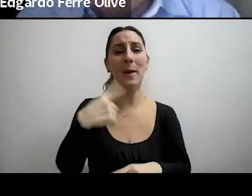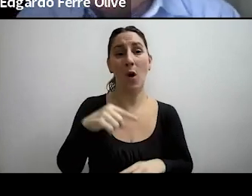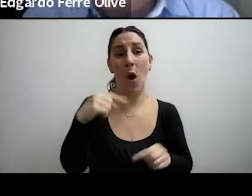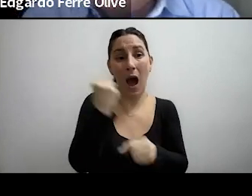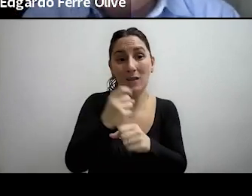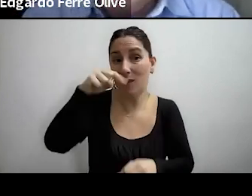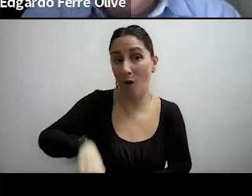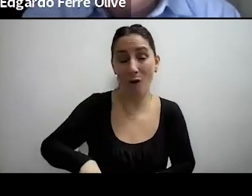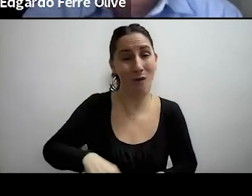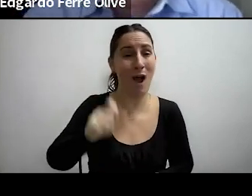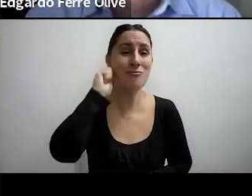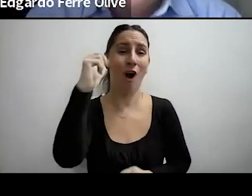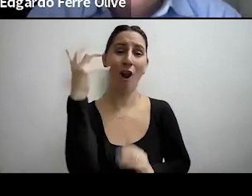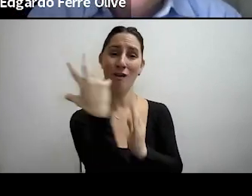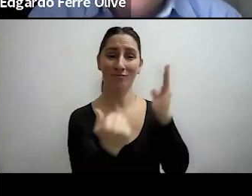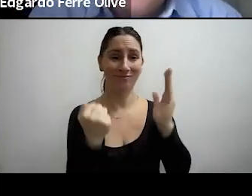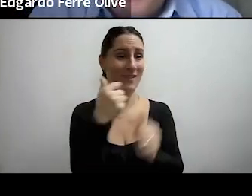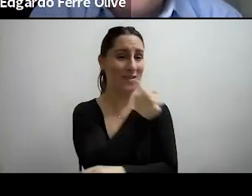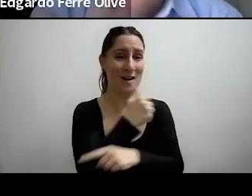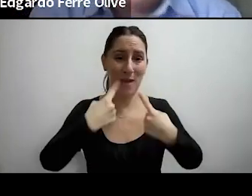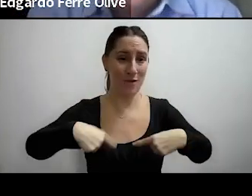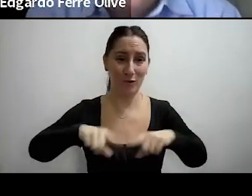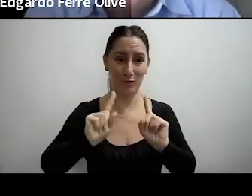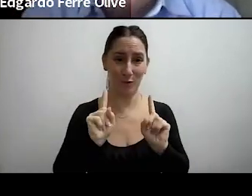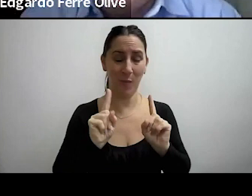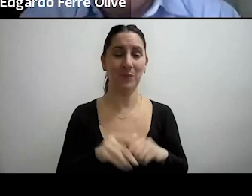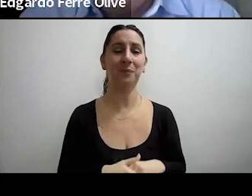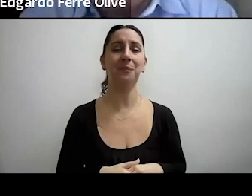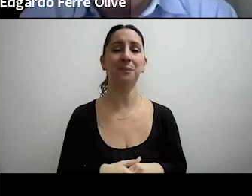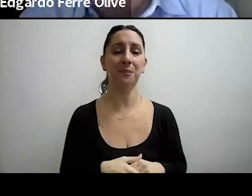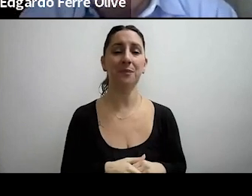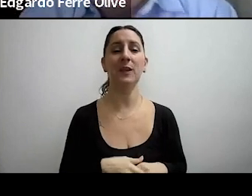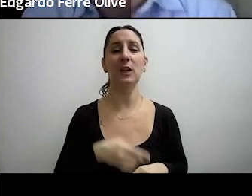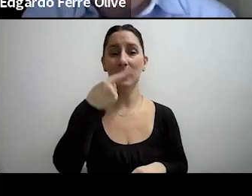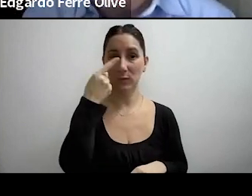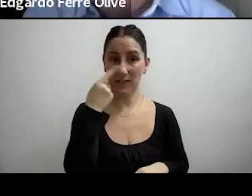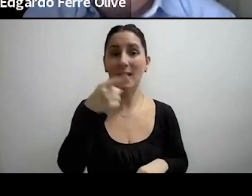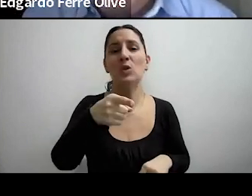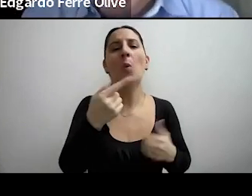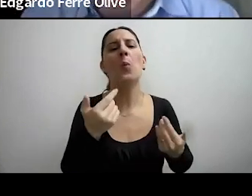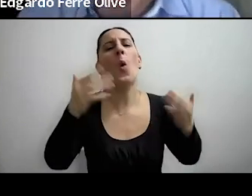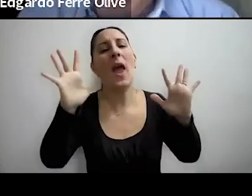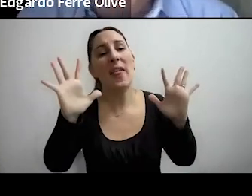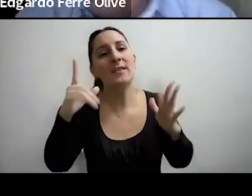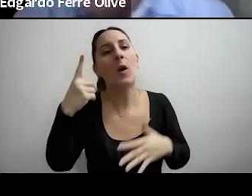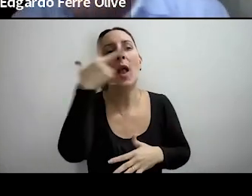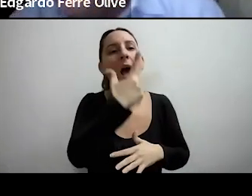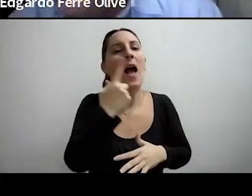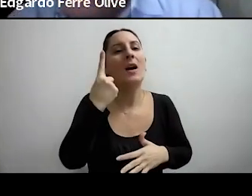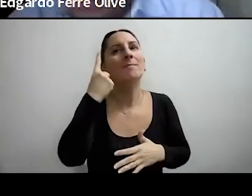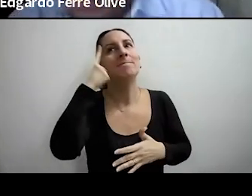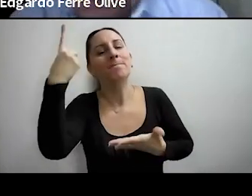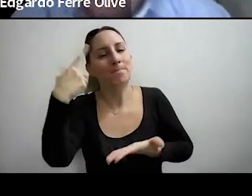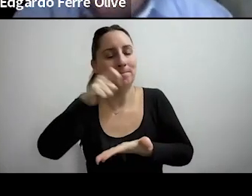logramos. Pero fíjense qué interesante lo que se puede hacer. Esta obviamente es una hipótesis que hay que trabajar y hay que ver obviamente en algún momento